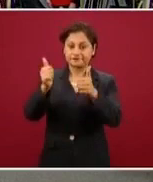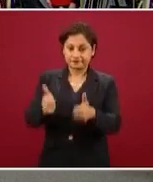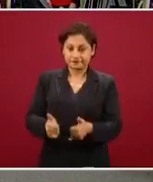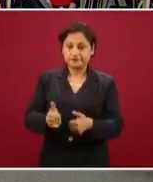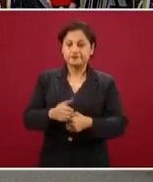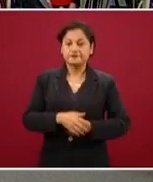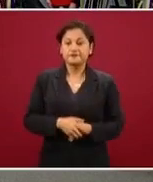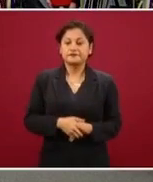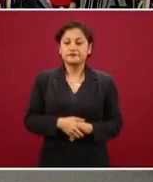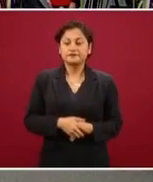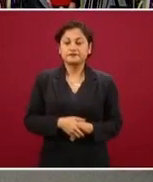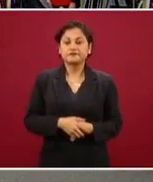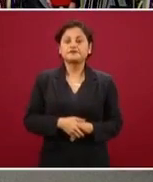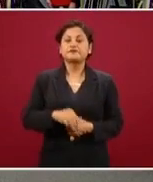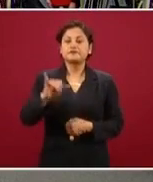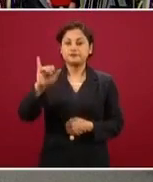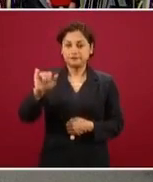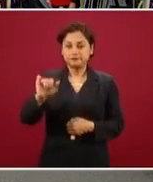Sí,